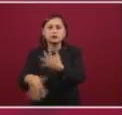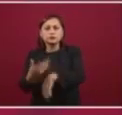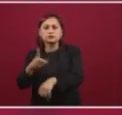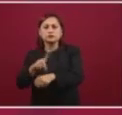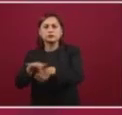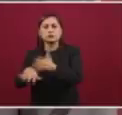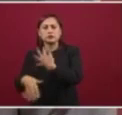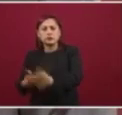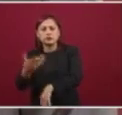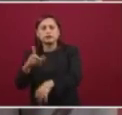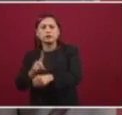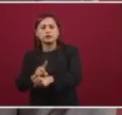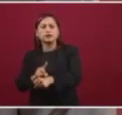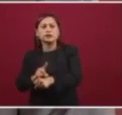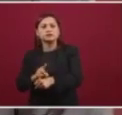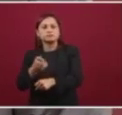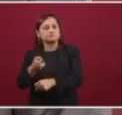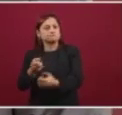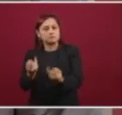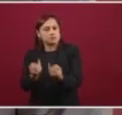van a llevar a cabo estas